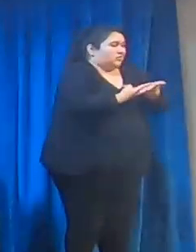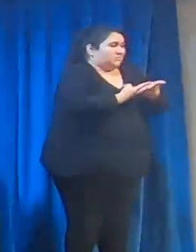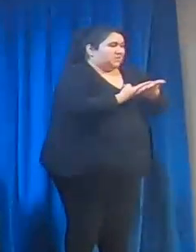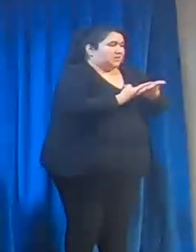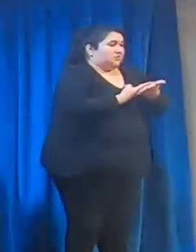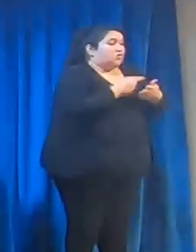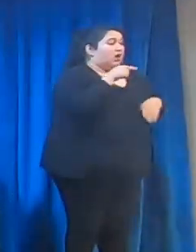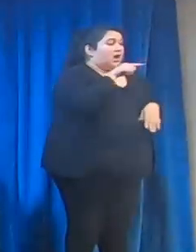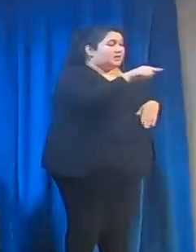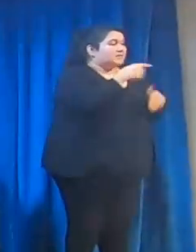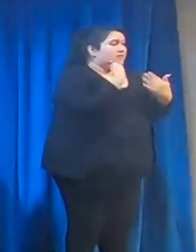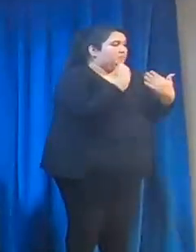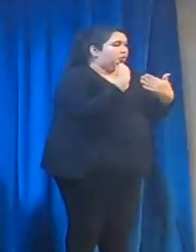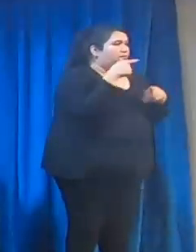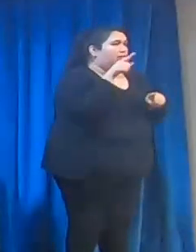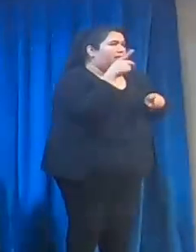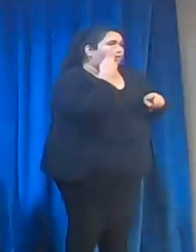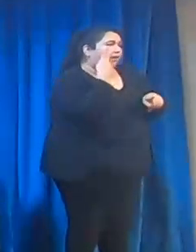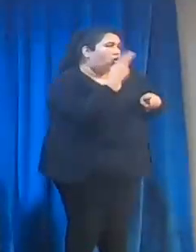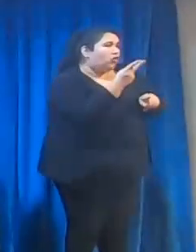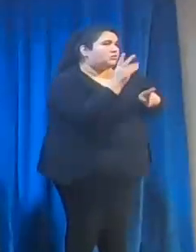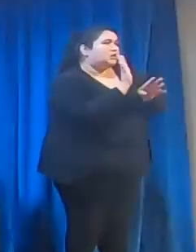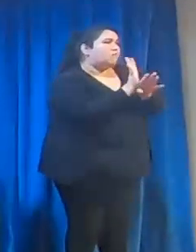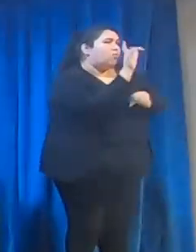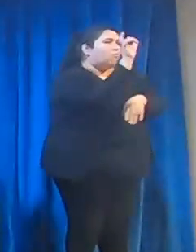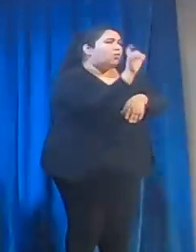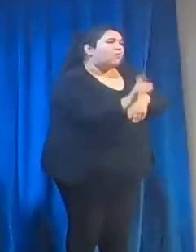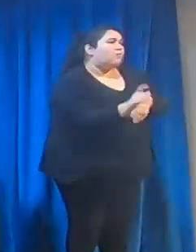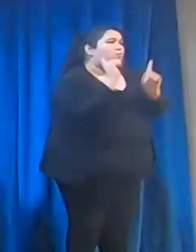decir que reconocían a tal profesor como una autoridad.